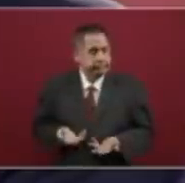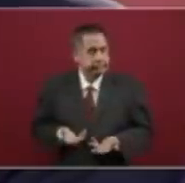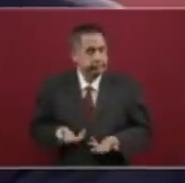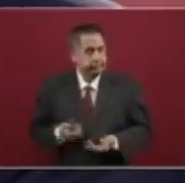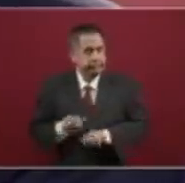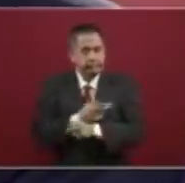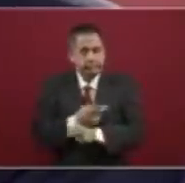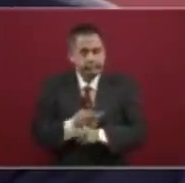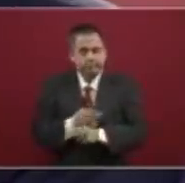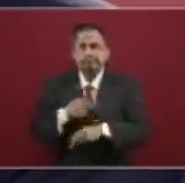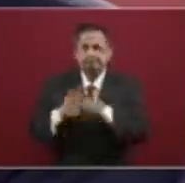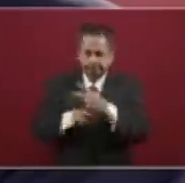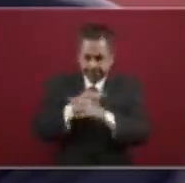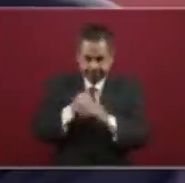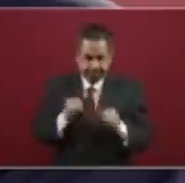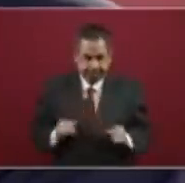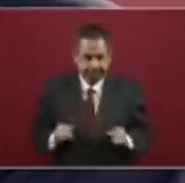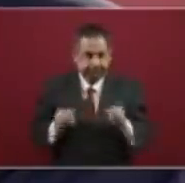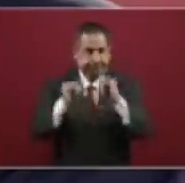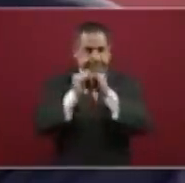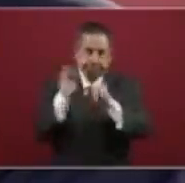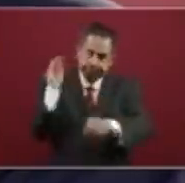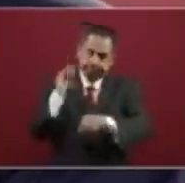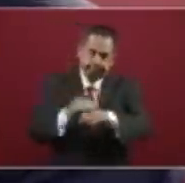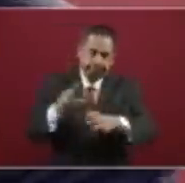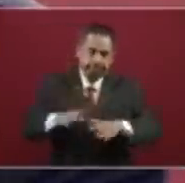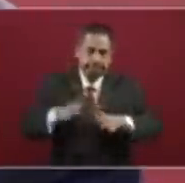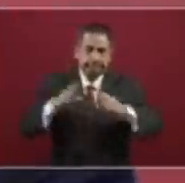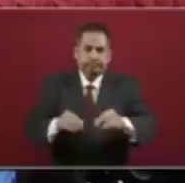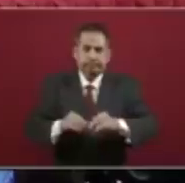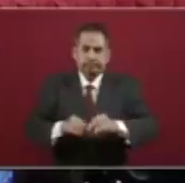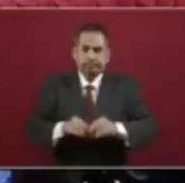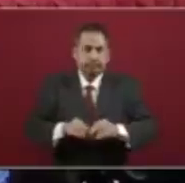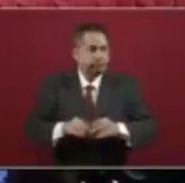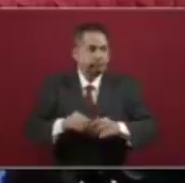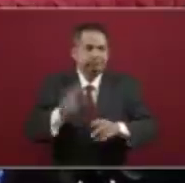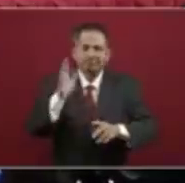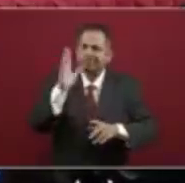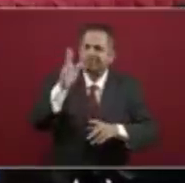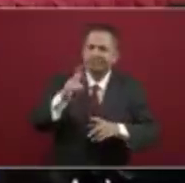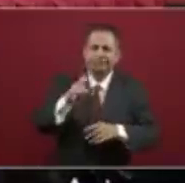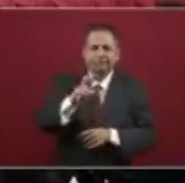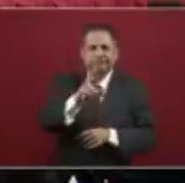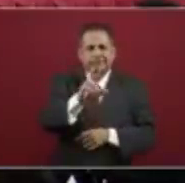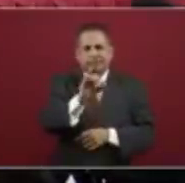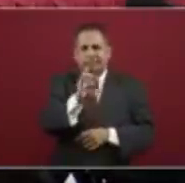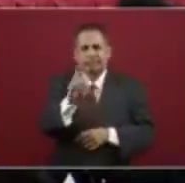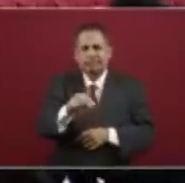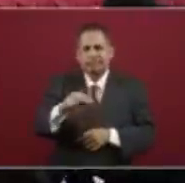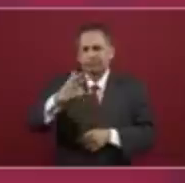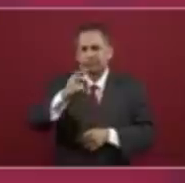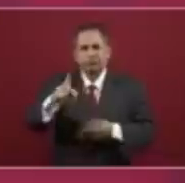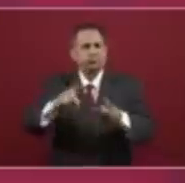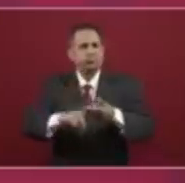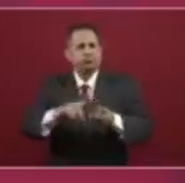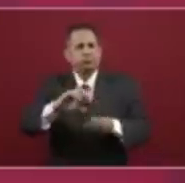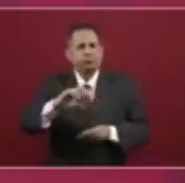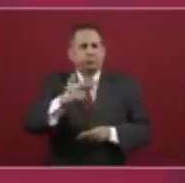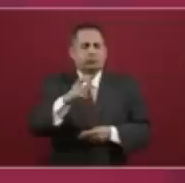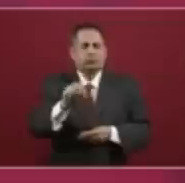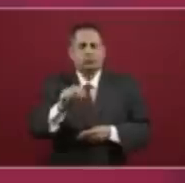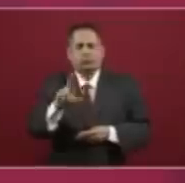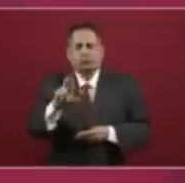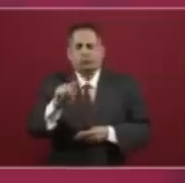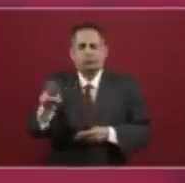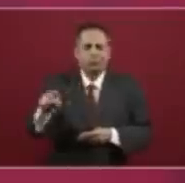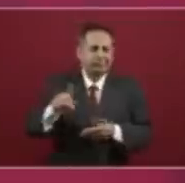Entonces va a haber un instituto, un Robin Hood o un Chucho del Roto,